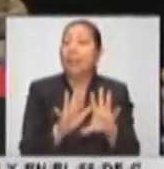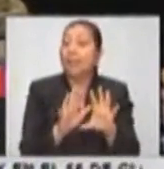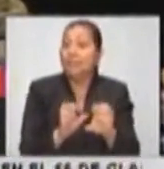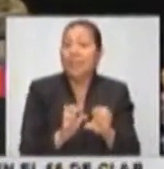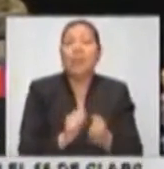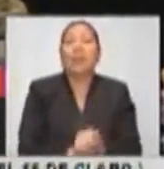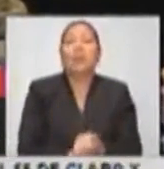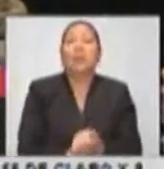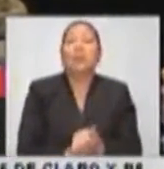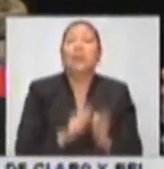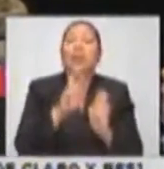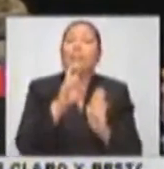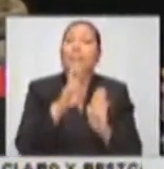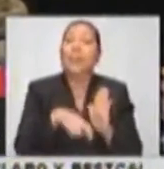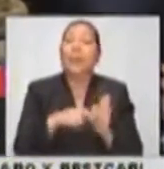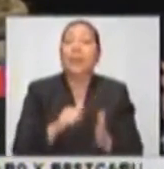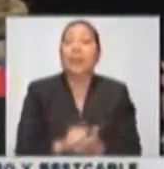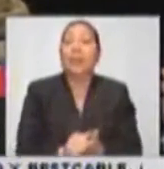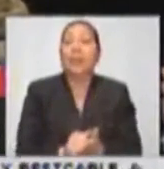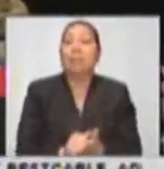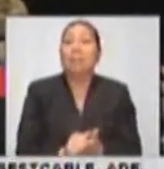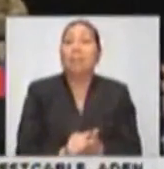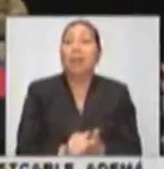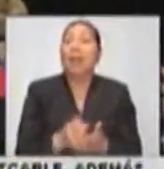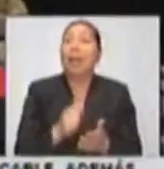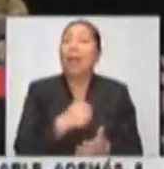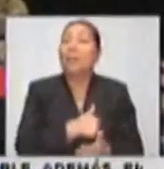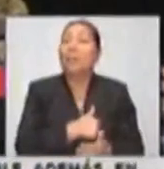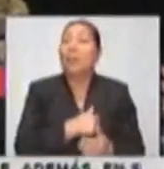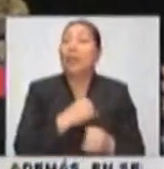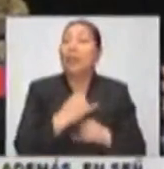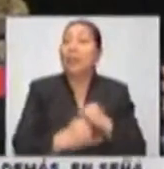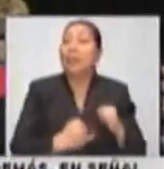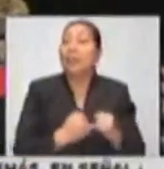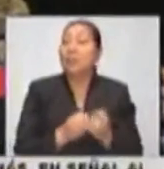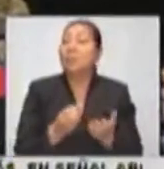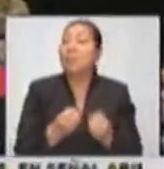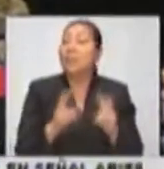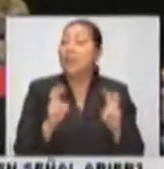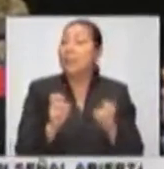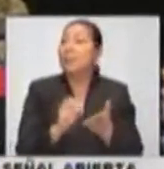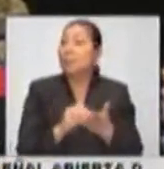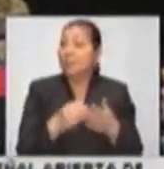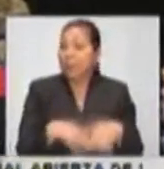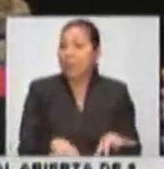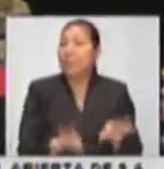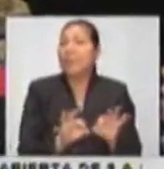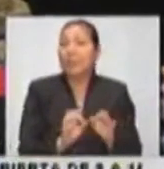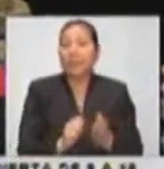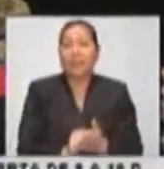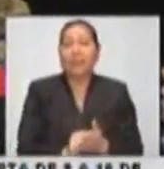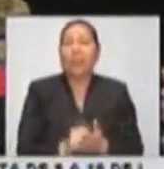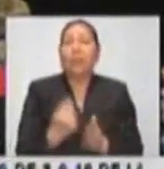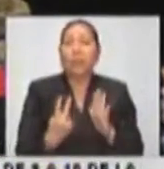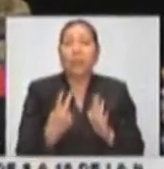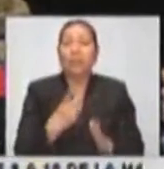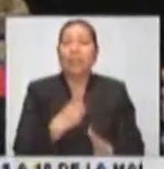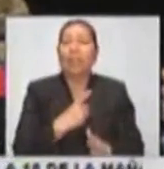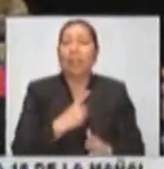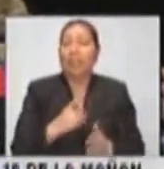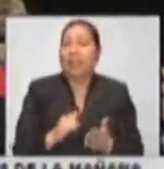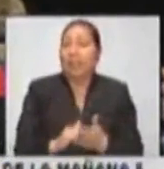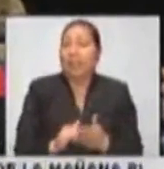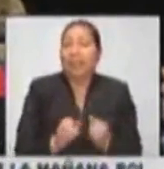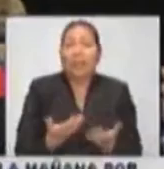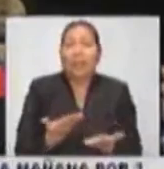evaluación de los programas y el futuro internacional, que son temas muy importantes, y después una serie de 12 directorados que